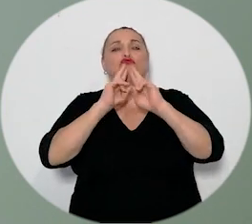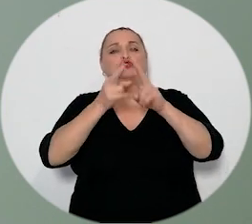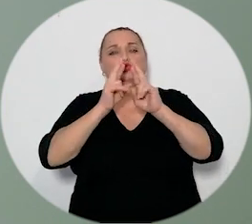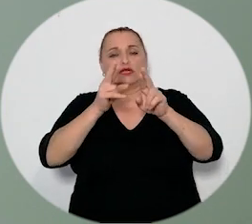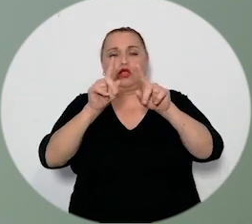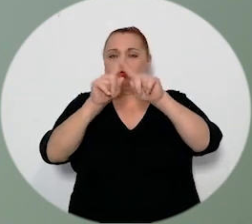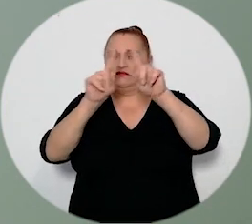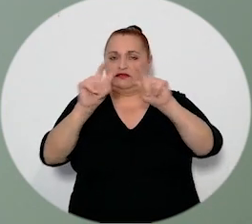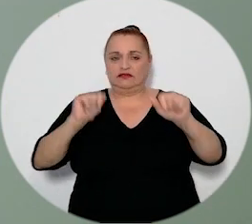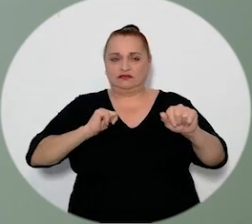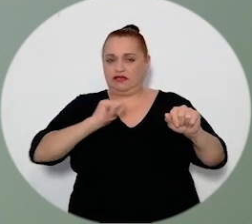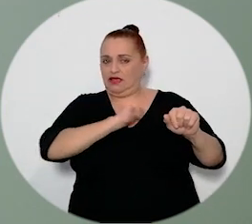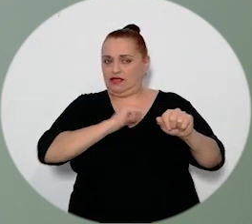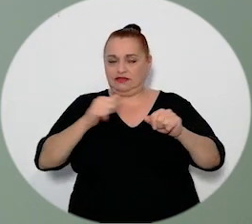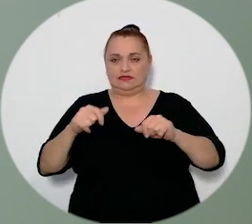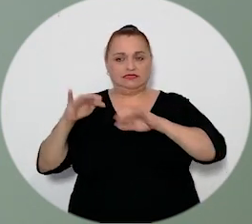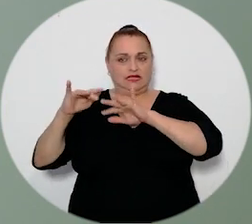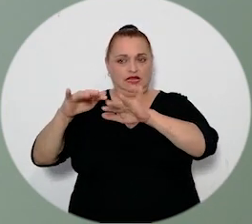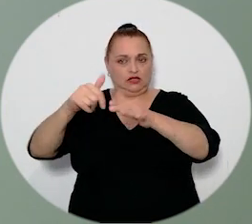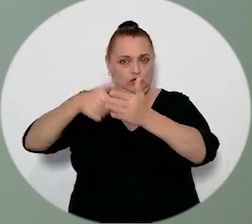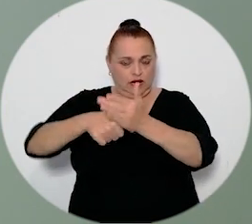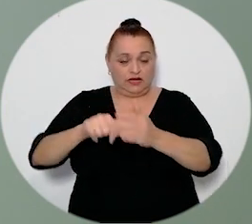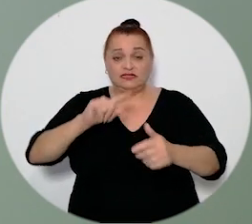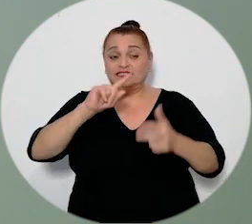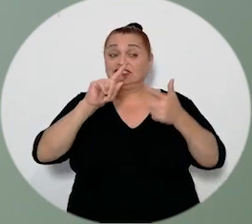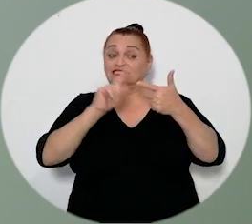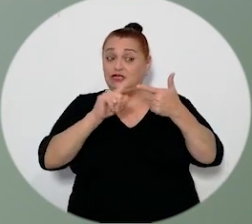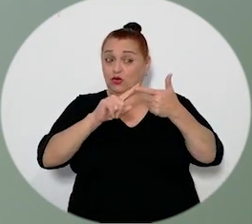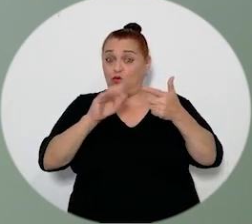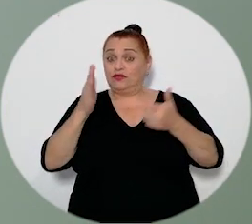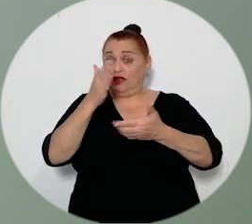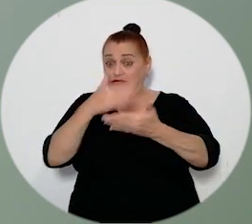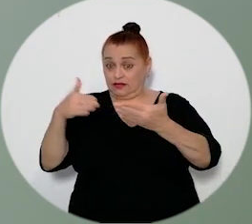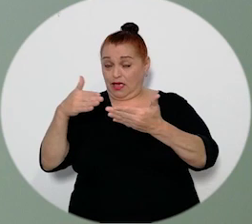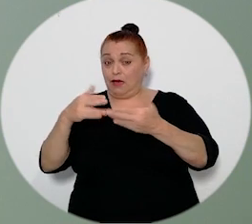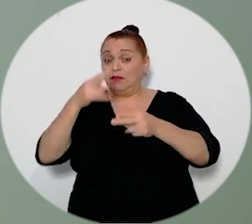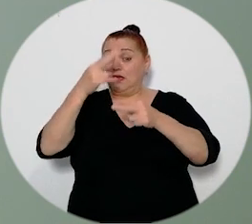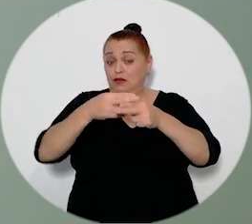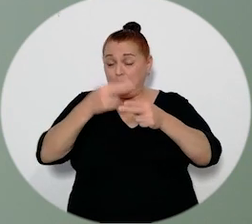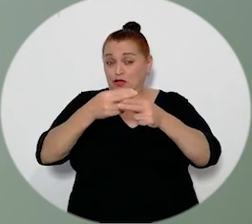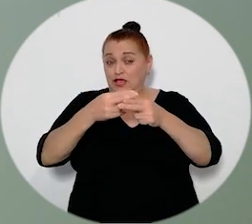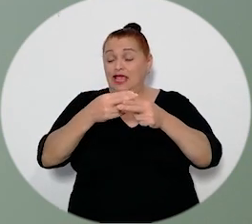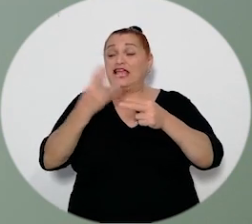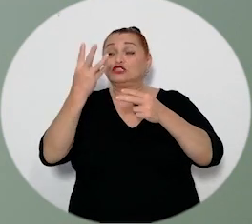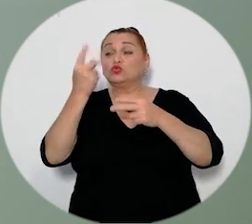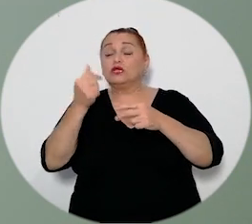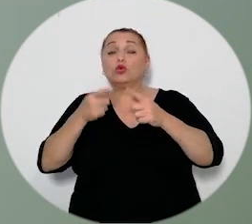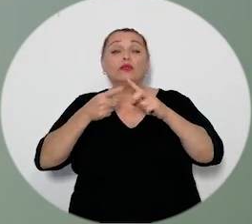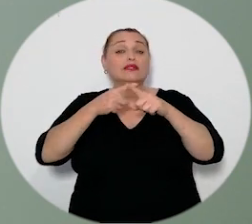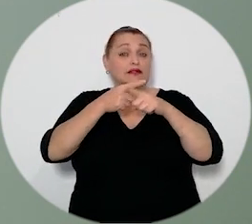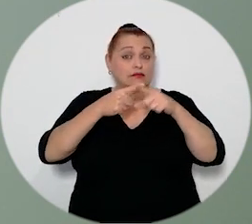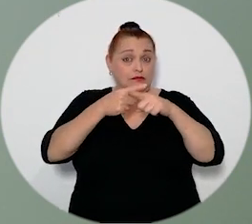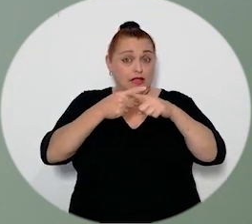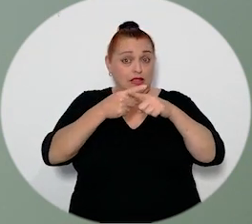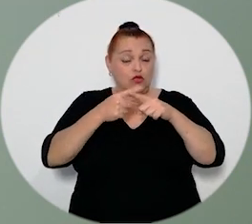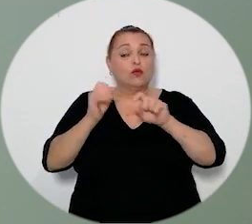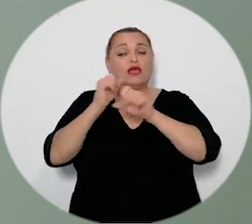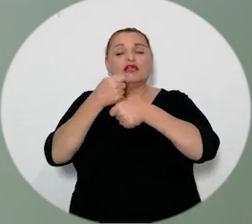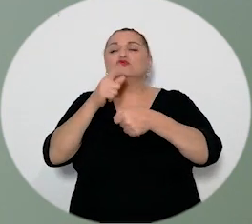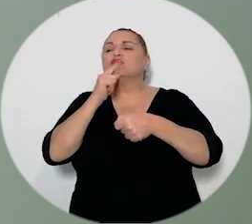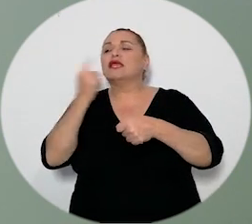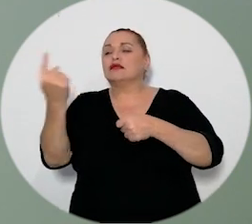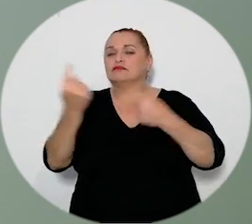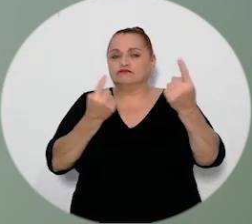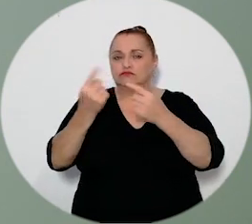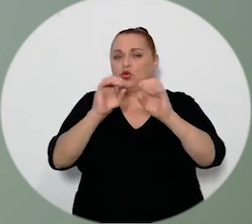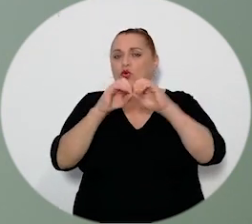agentes electorales. La segunda de las etapas del proceso escrutador, denominado escrutinio intermedio, es llevada a cabo por organismos